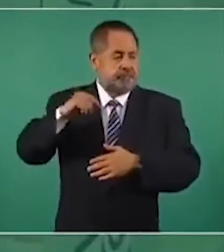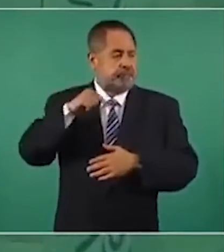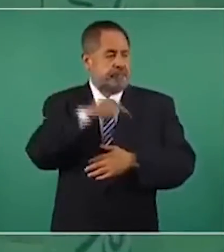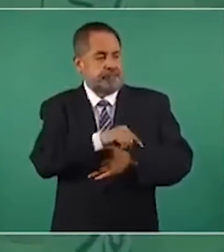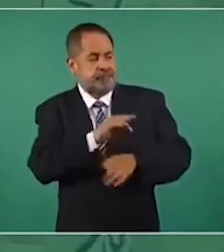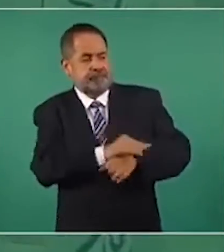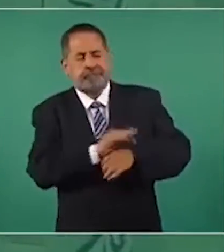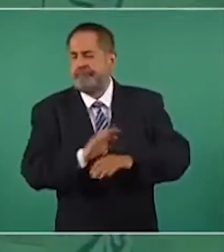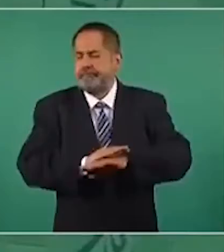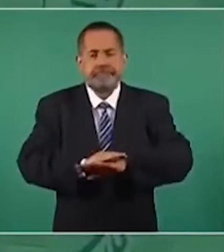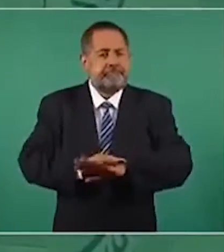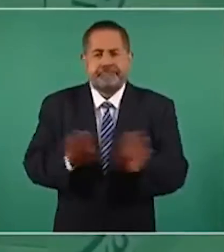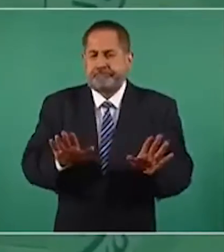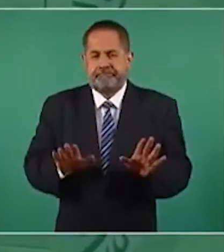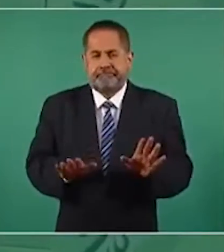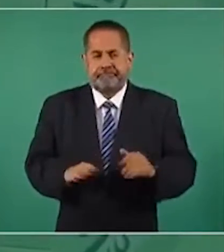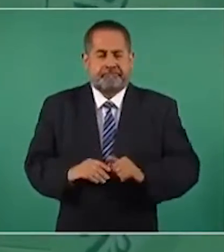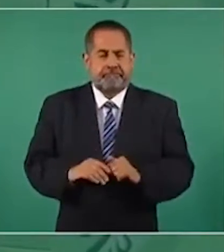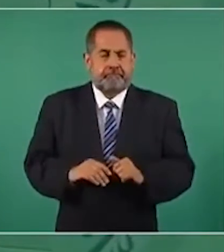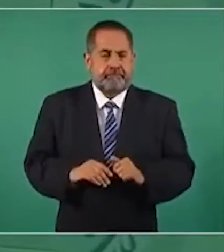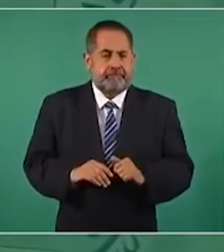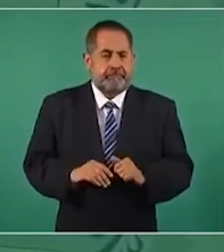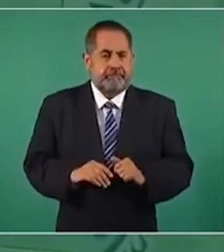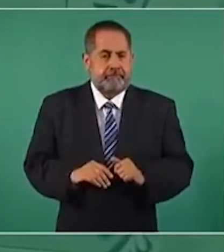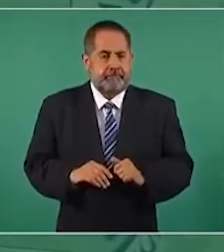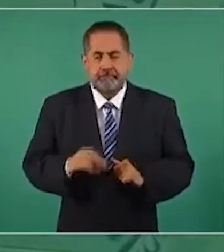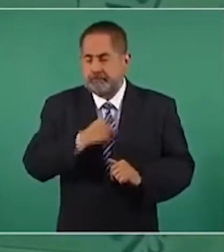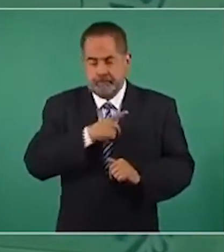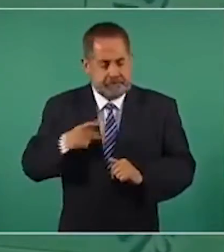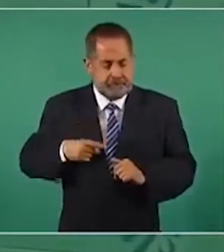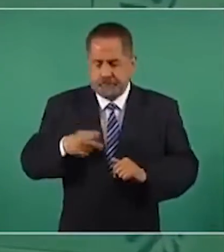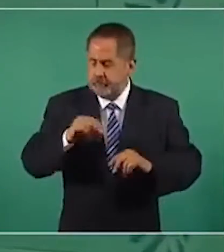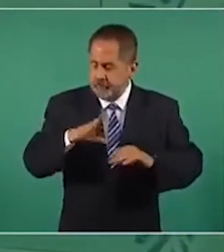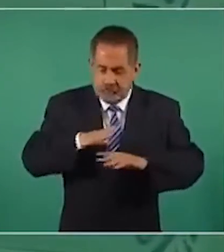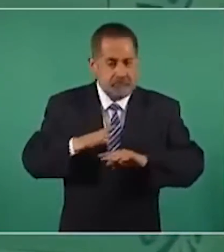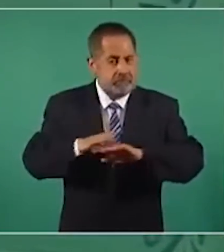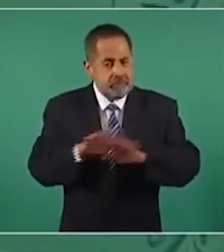pero tampoco hay, no ha habido